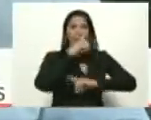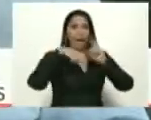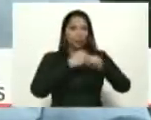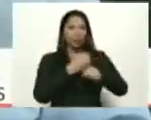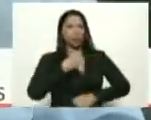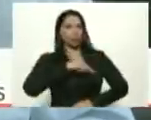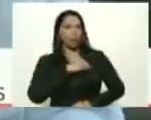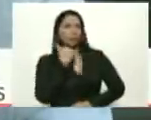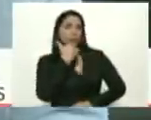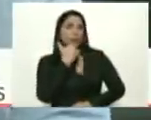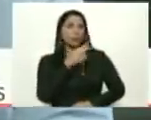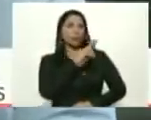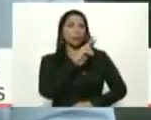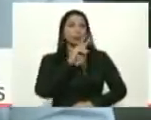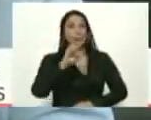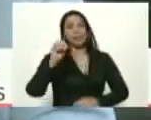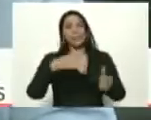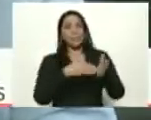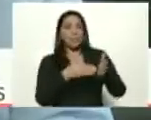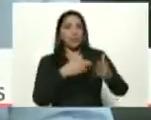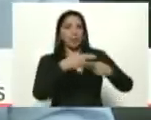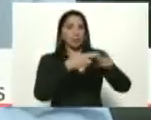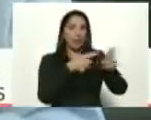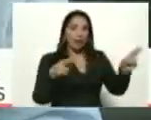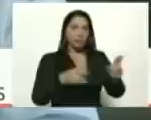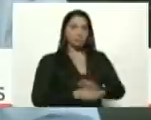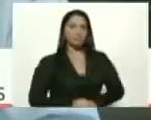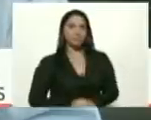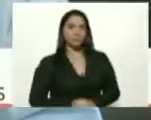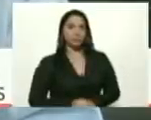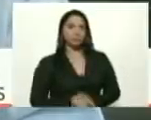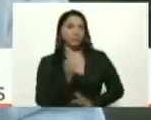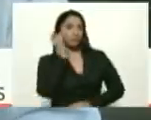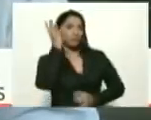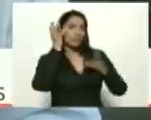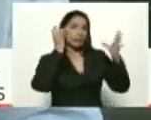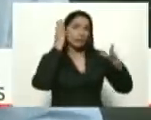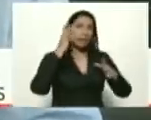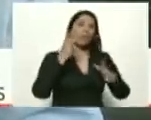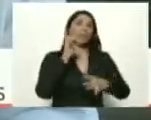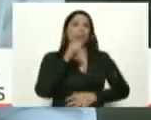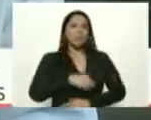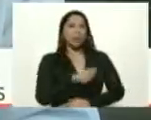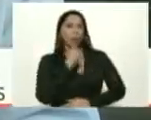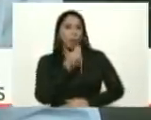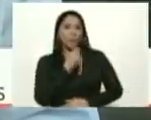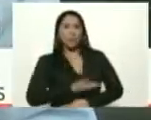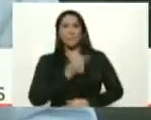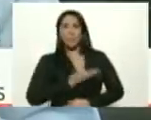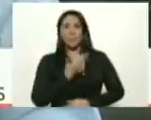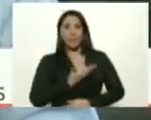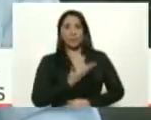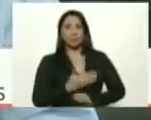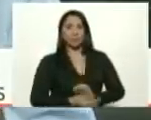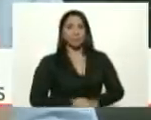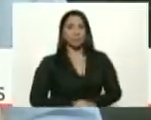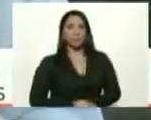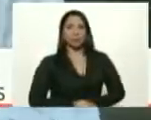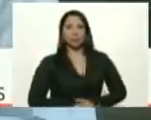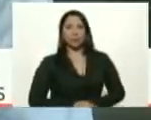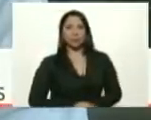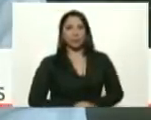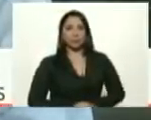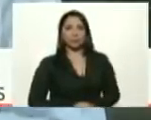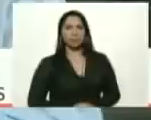alcanzar 220.000 hectáreas. Cabe destacar que aquí viene insurgiendo un rubro interesante, que es el rubro de las leguminosas, frijol,